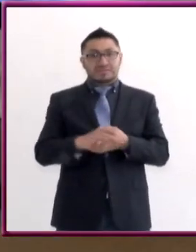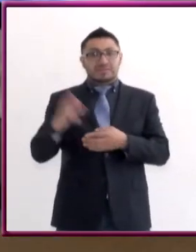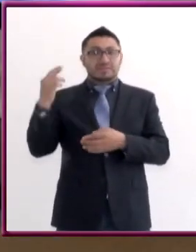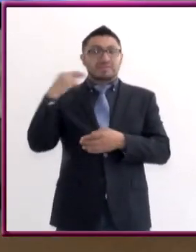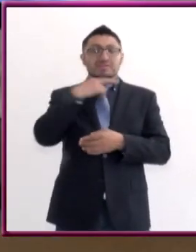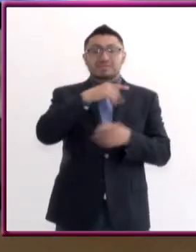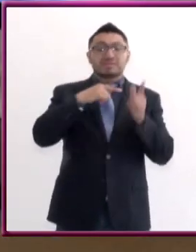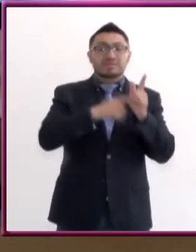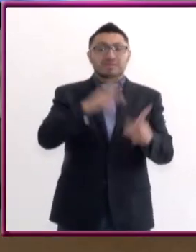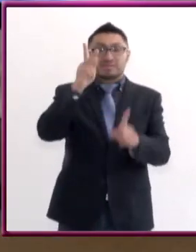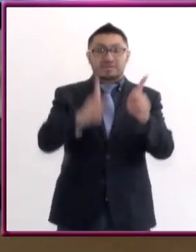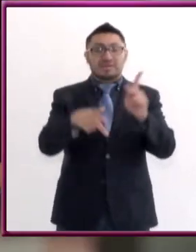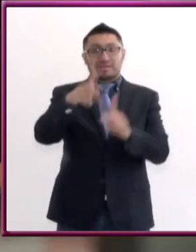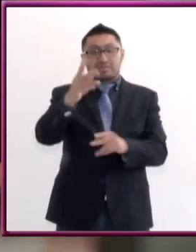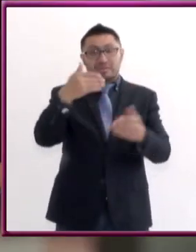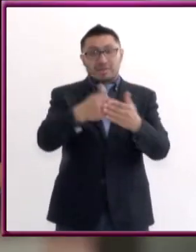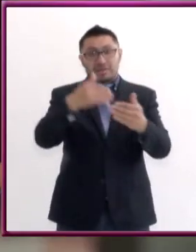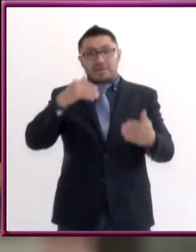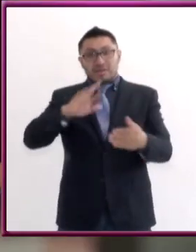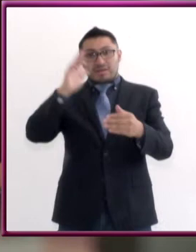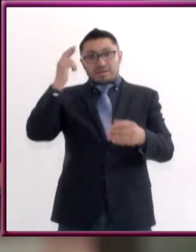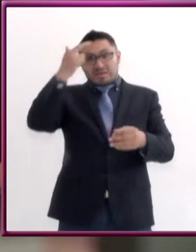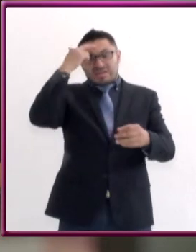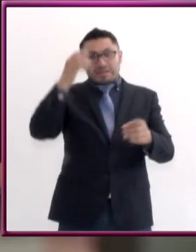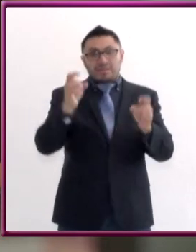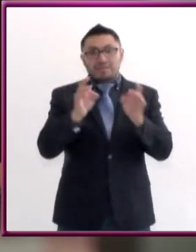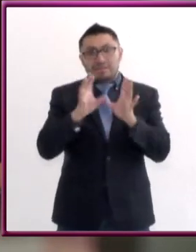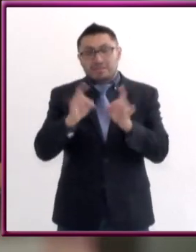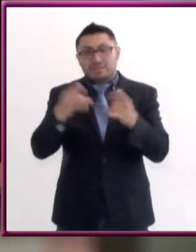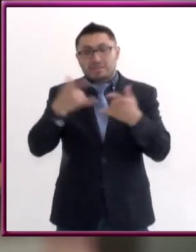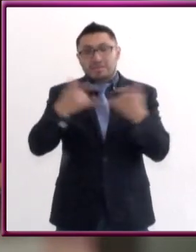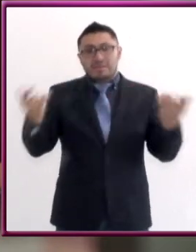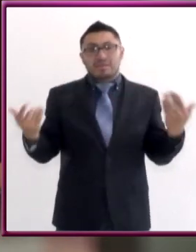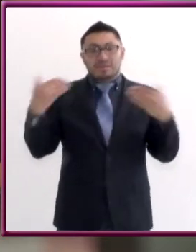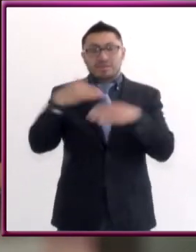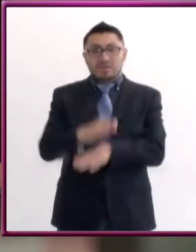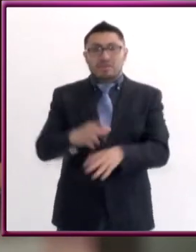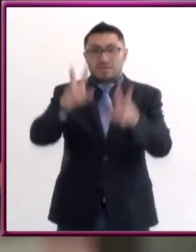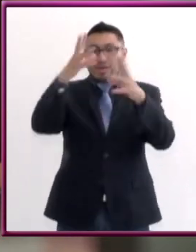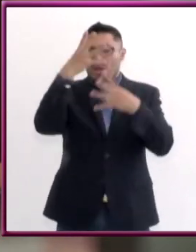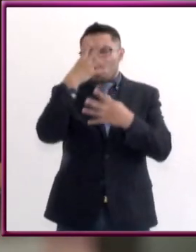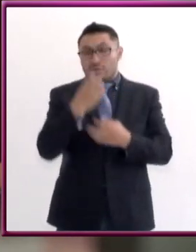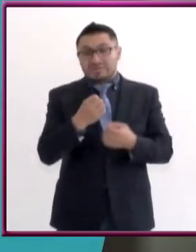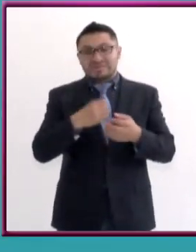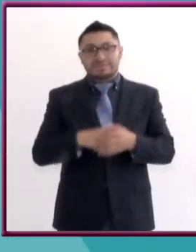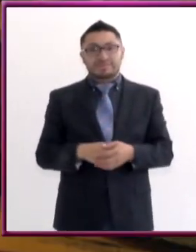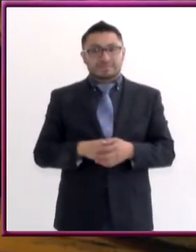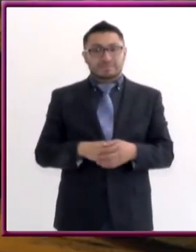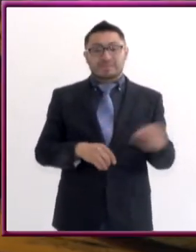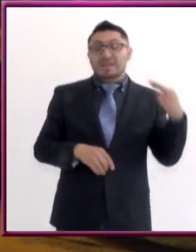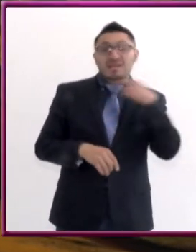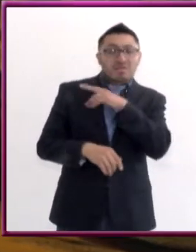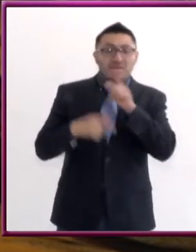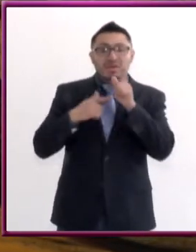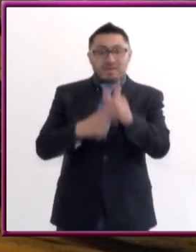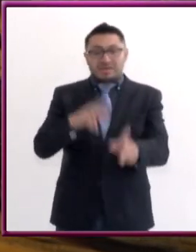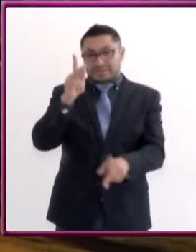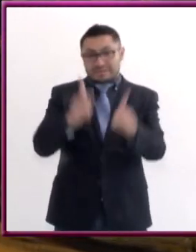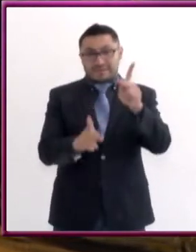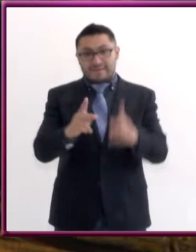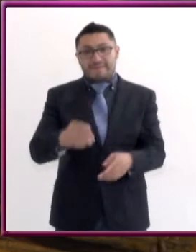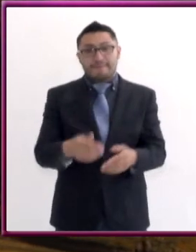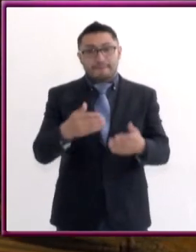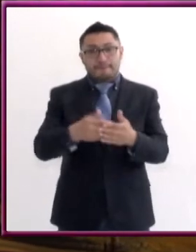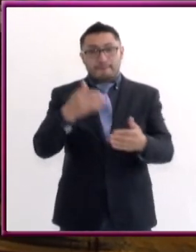pronto seguiremos esta charla, pero antes vayamos a ver algunos datos históricos sobre la tristeza. Muy pronto seguiremos